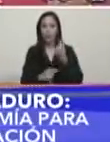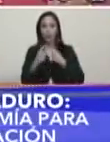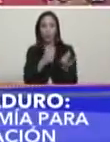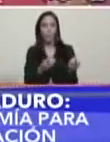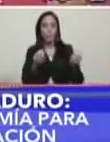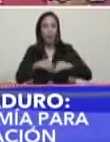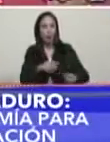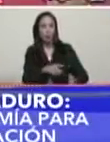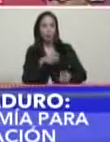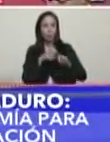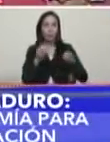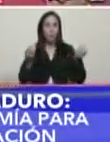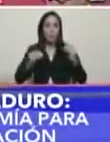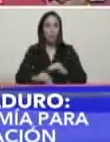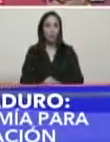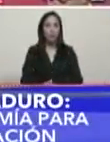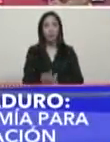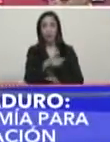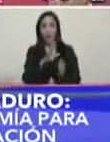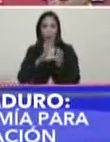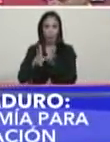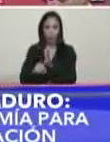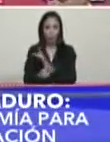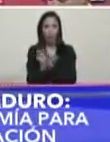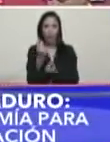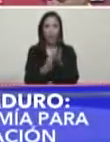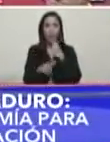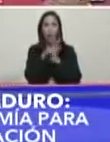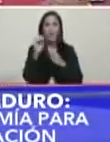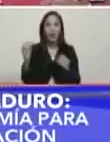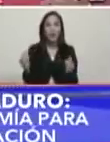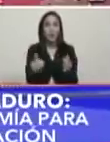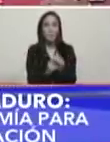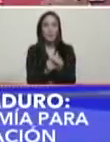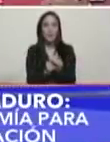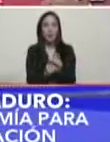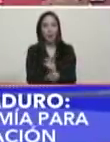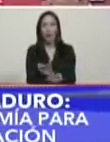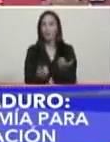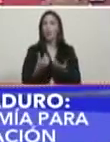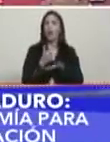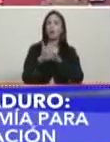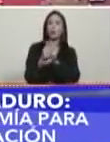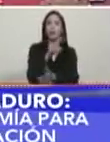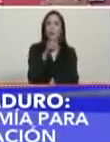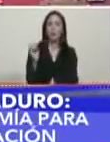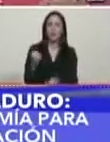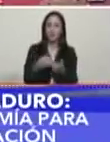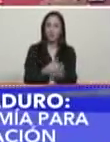riqueza. Nos roban 30 mil millones y ofrecen 20 millones.